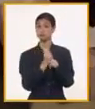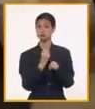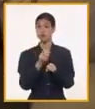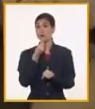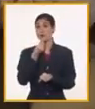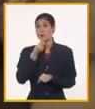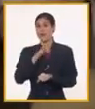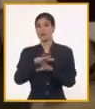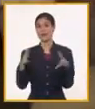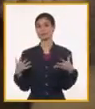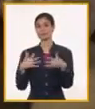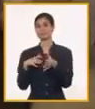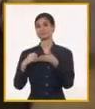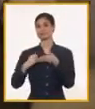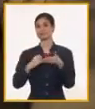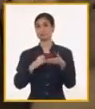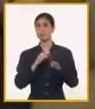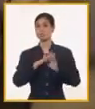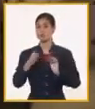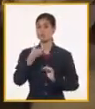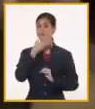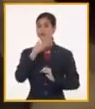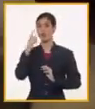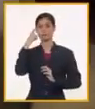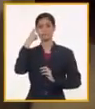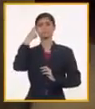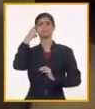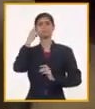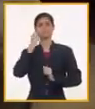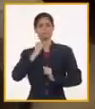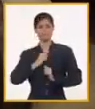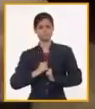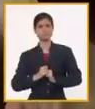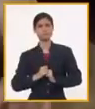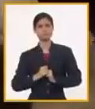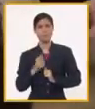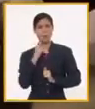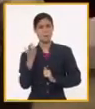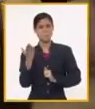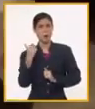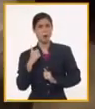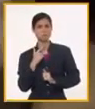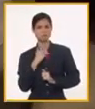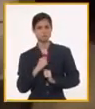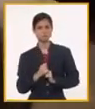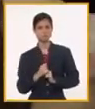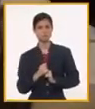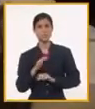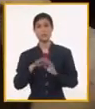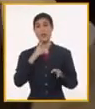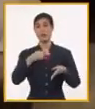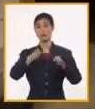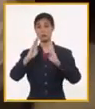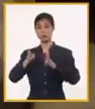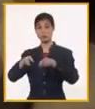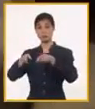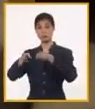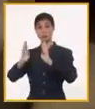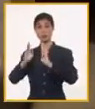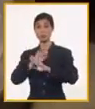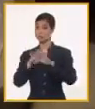contar, y estuvo muy claro, enseguida empezó, vamos a usar esta gente, porque ya los institutos se habían